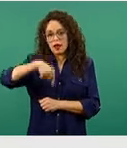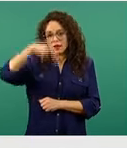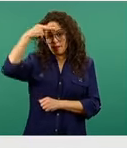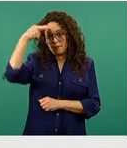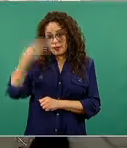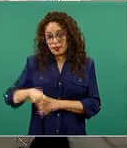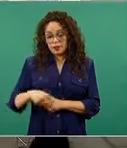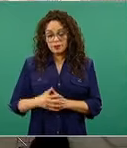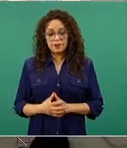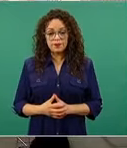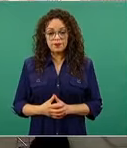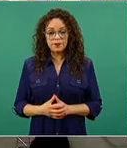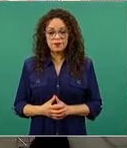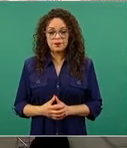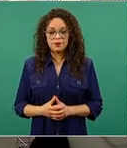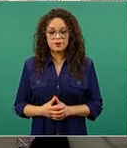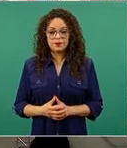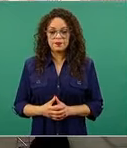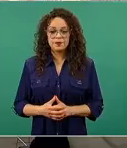siguiente.